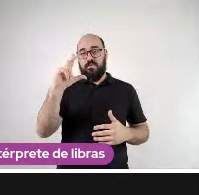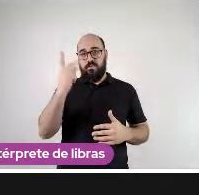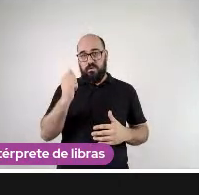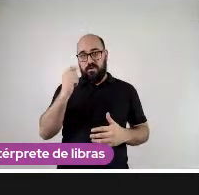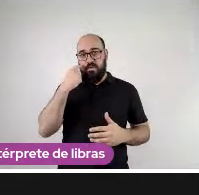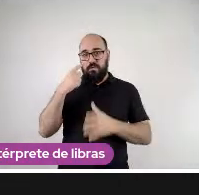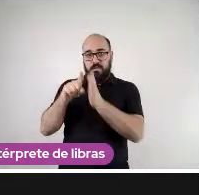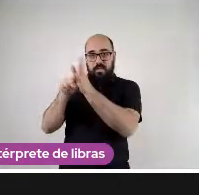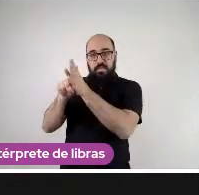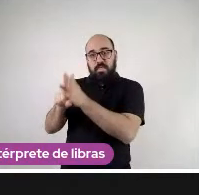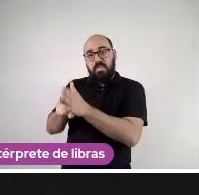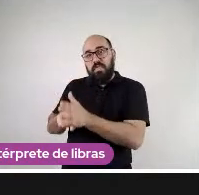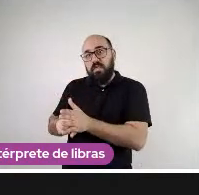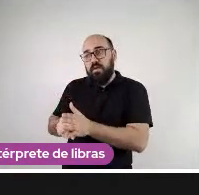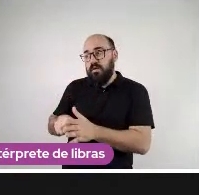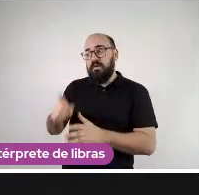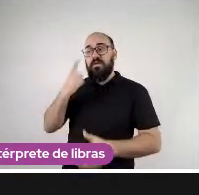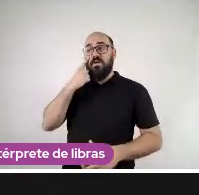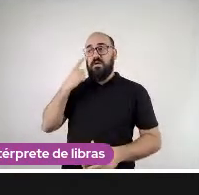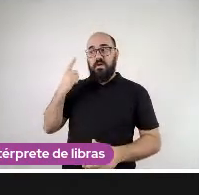a la playa, en la parte costera.